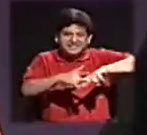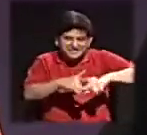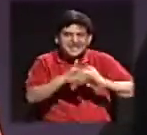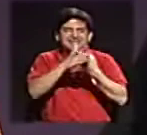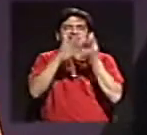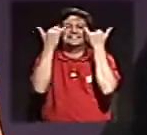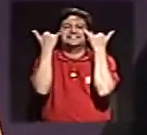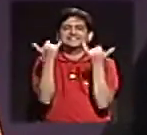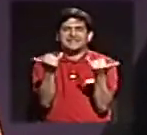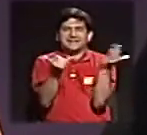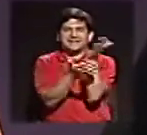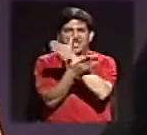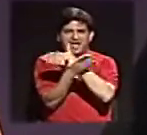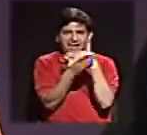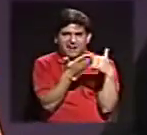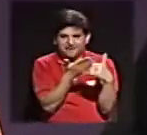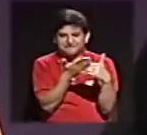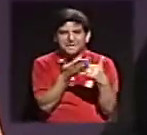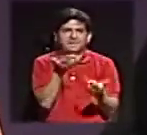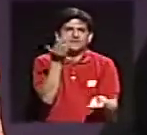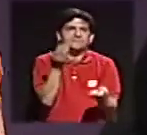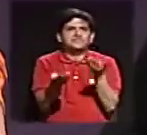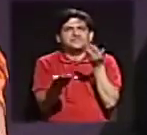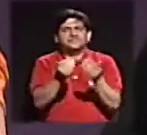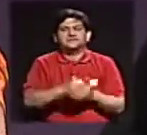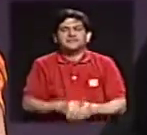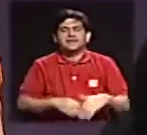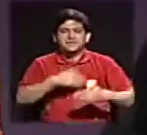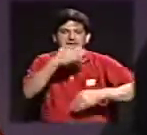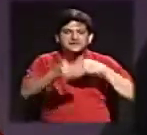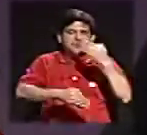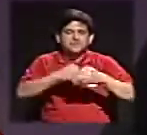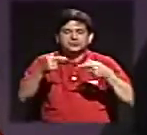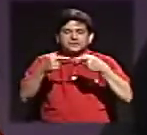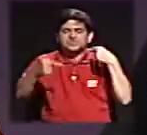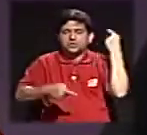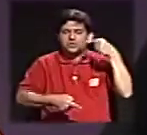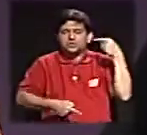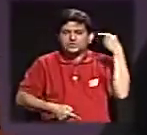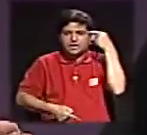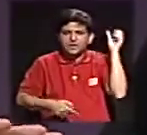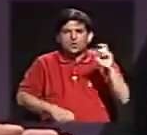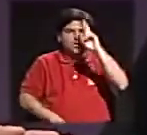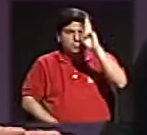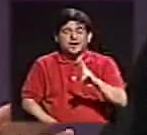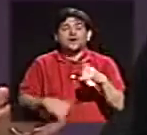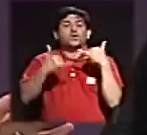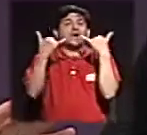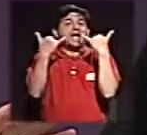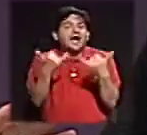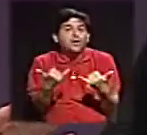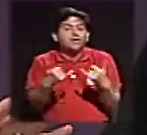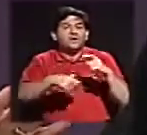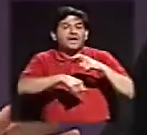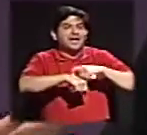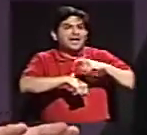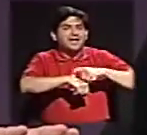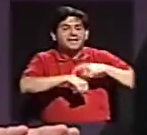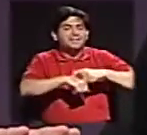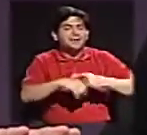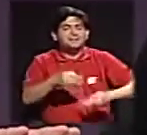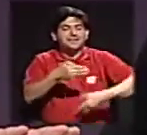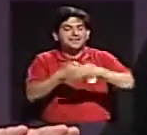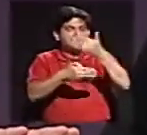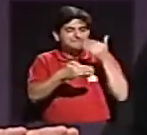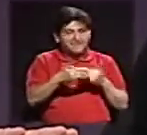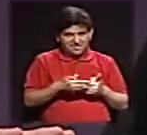entonces ya la parte, digamos, contenciosa contra el Estado costarricense. Por ahora es una fase